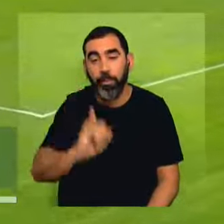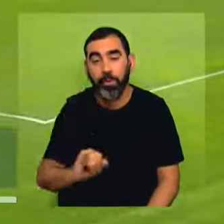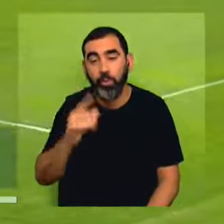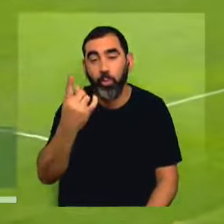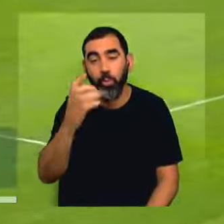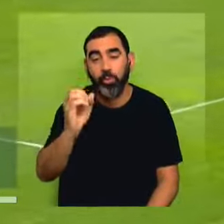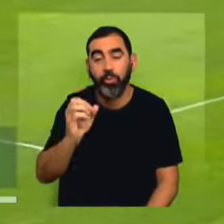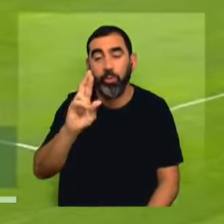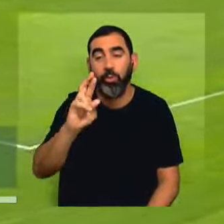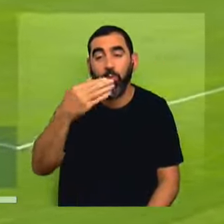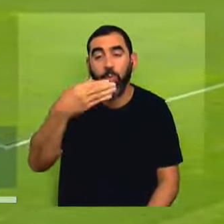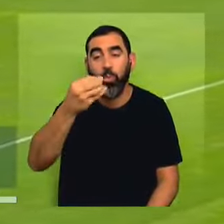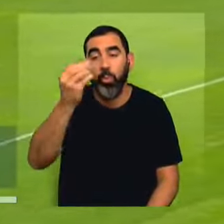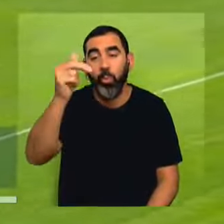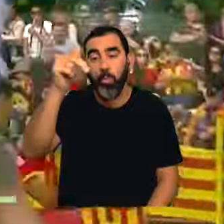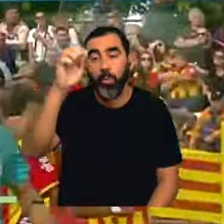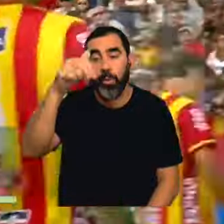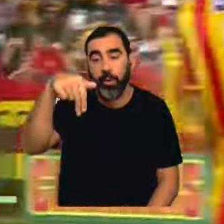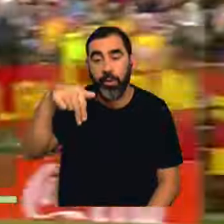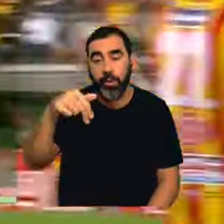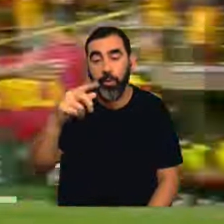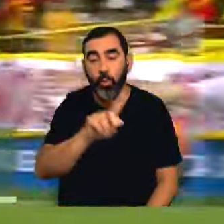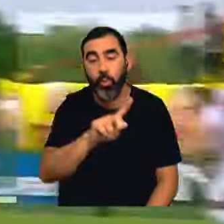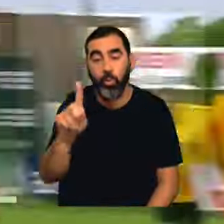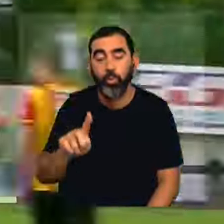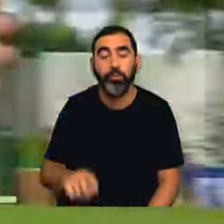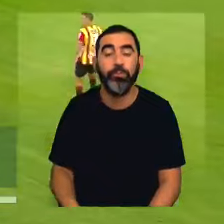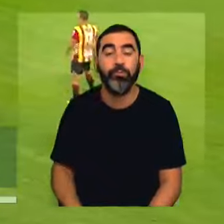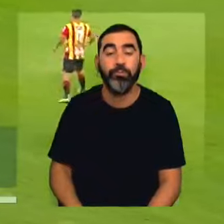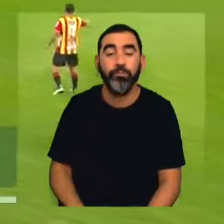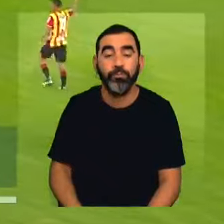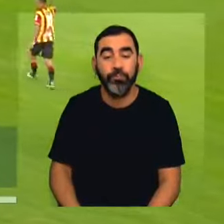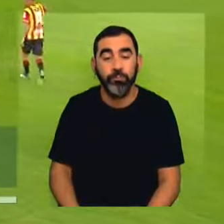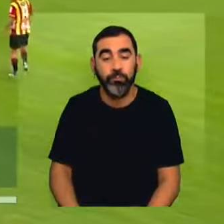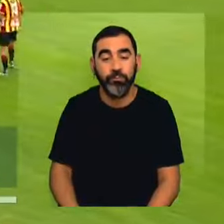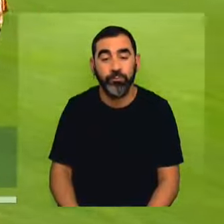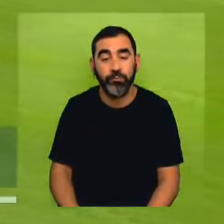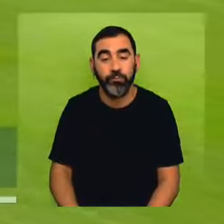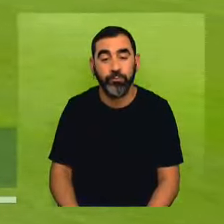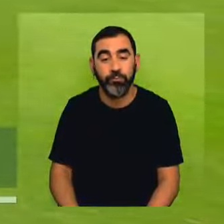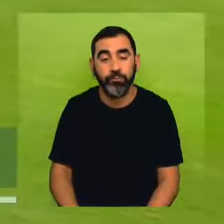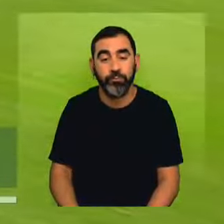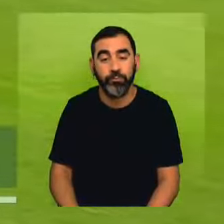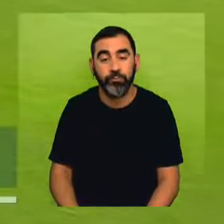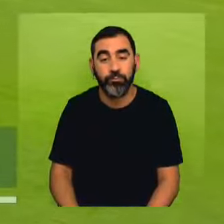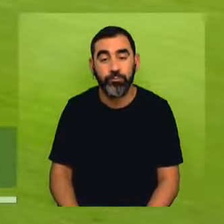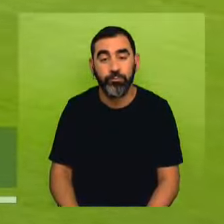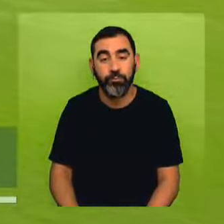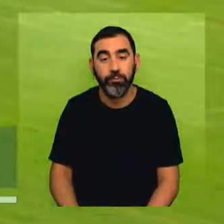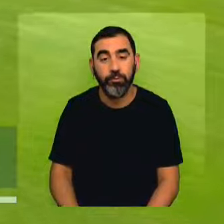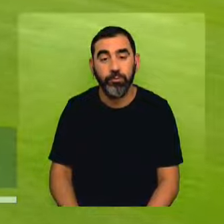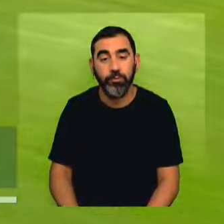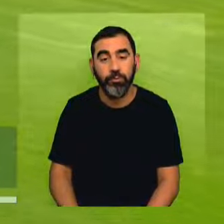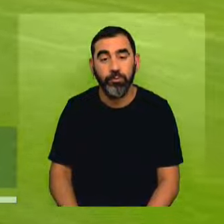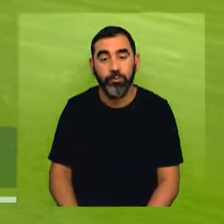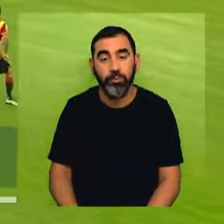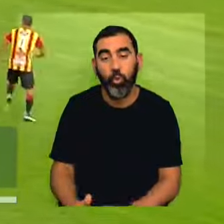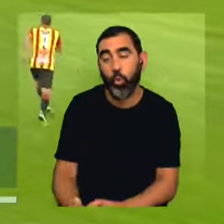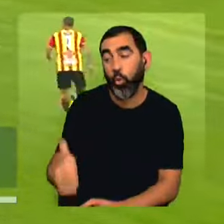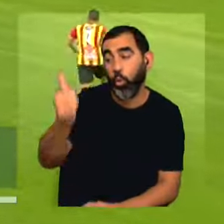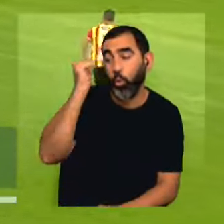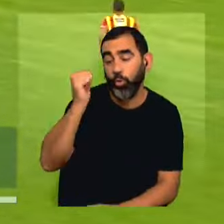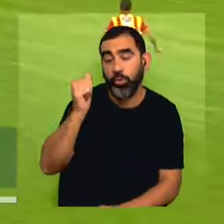parte lo empata 10 minutos más adelante decir a los 24 el jugador marco ruben pero lo cierto Es que va a llegar